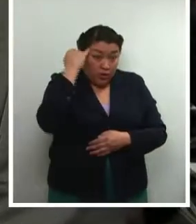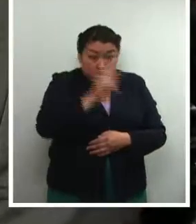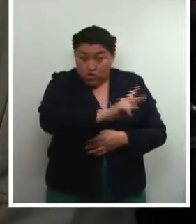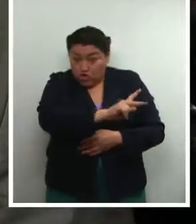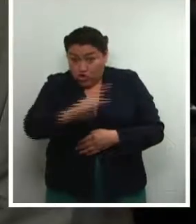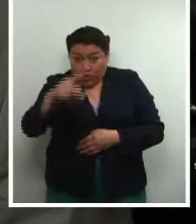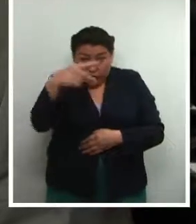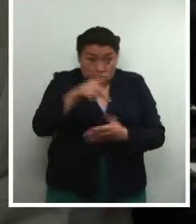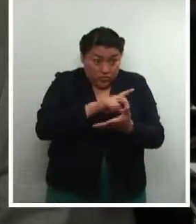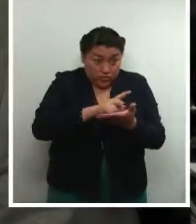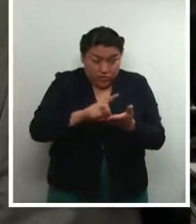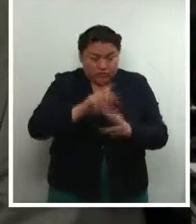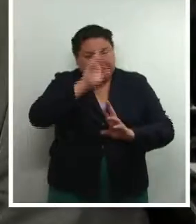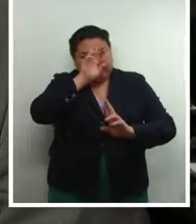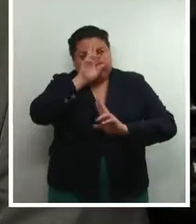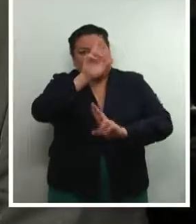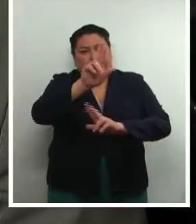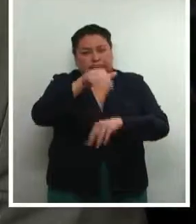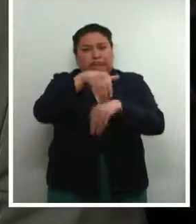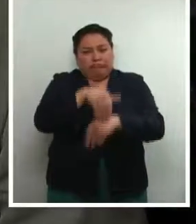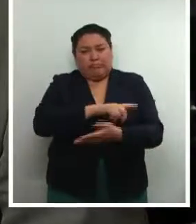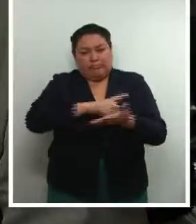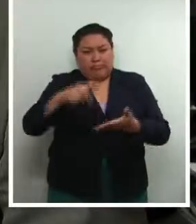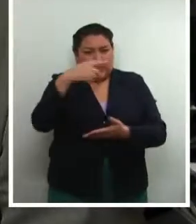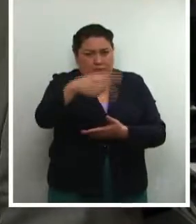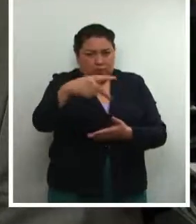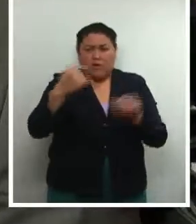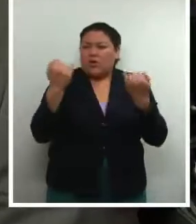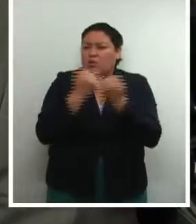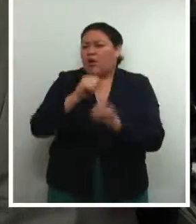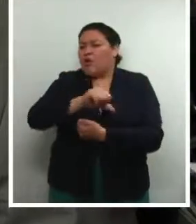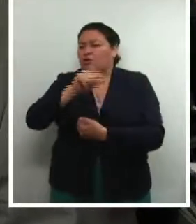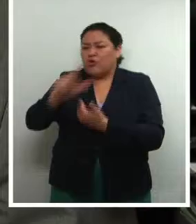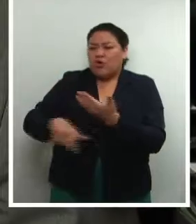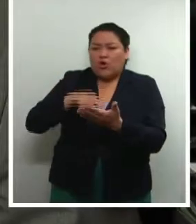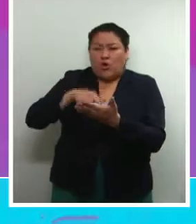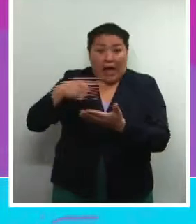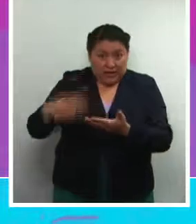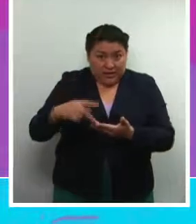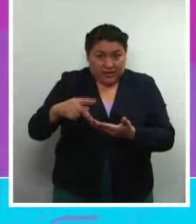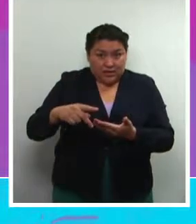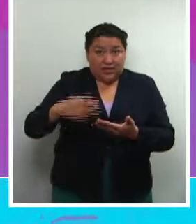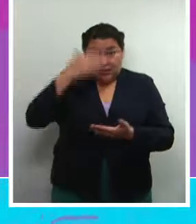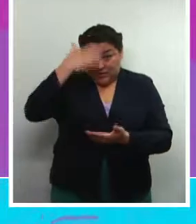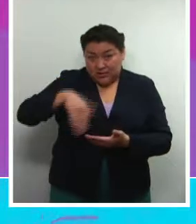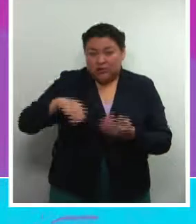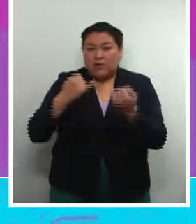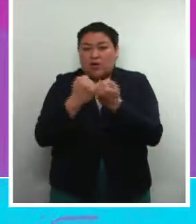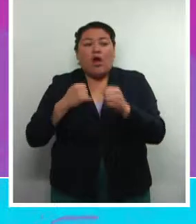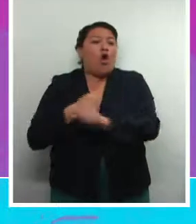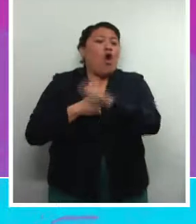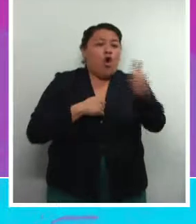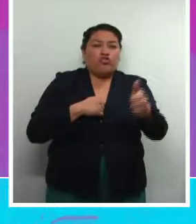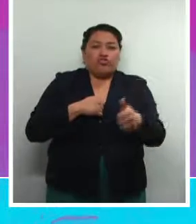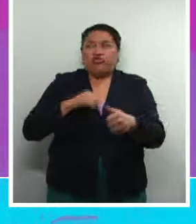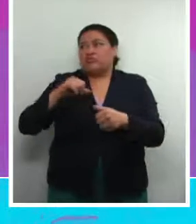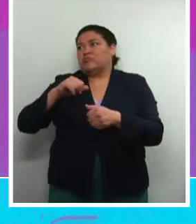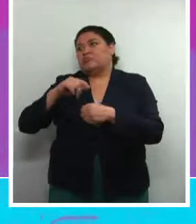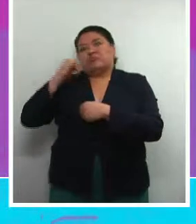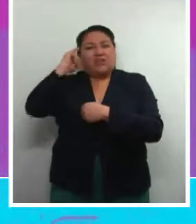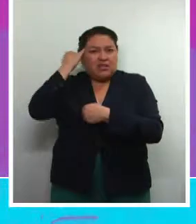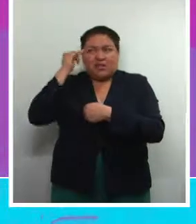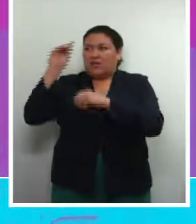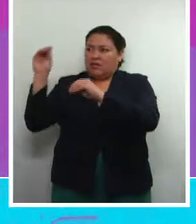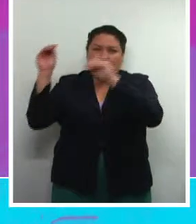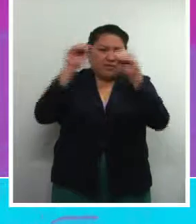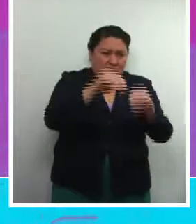las comunidades indígenas, así como de los barrios originarios y de los no originarios históricamente